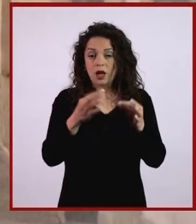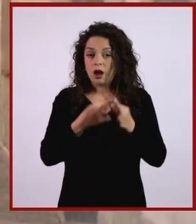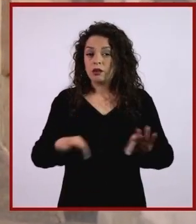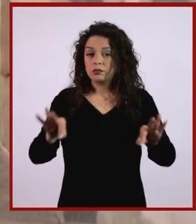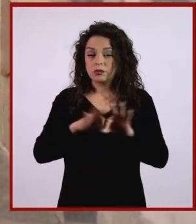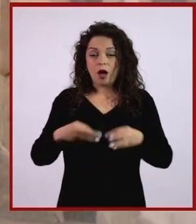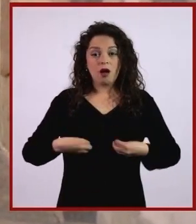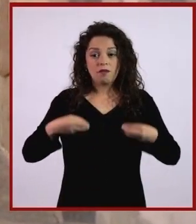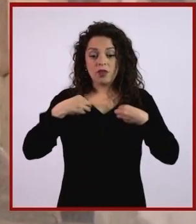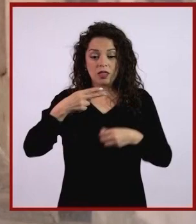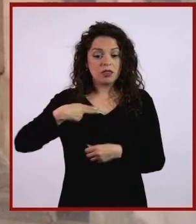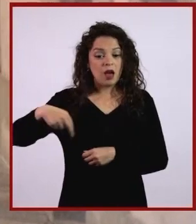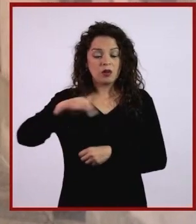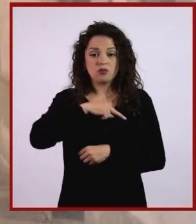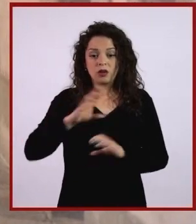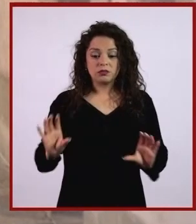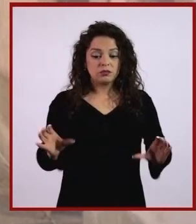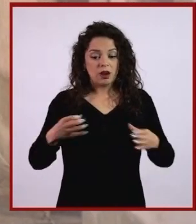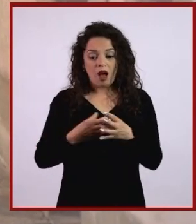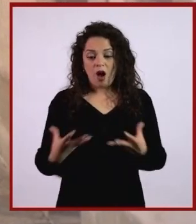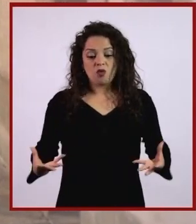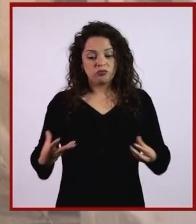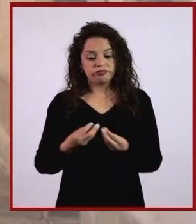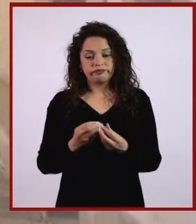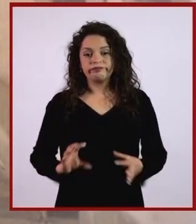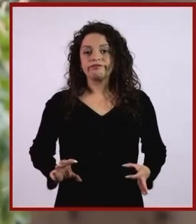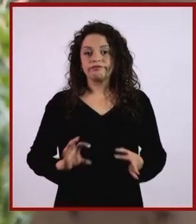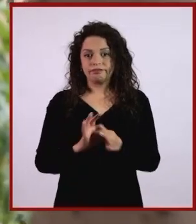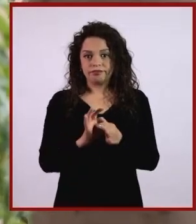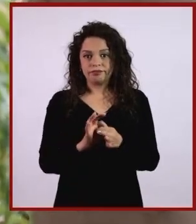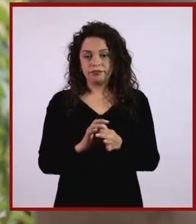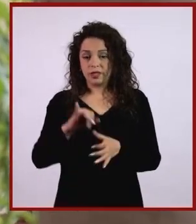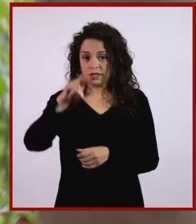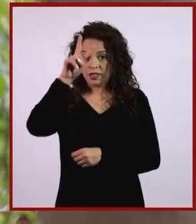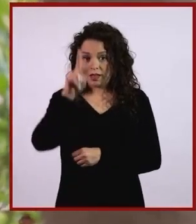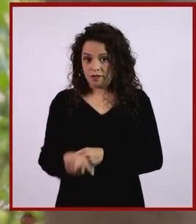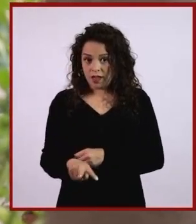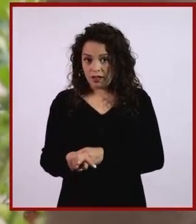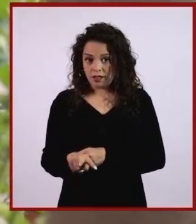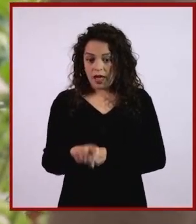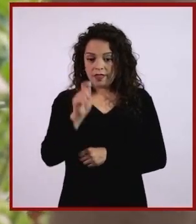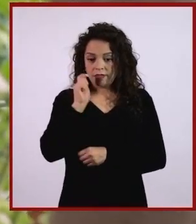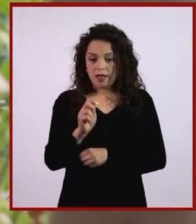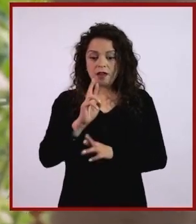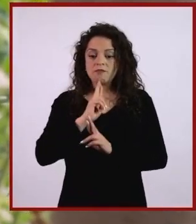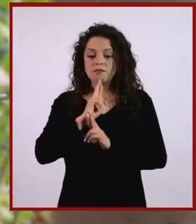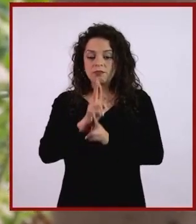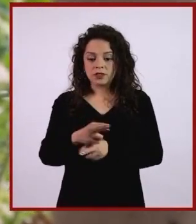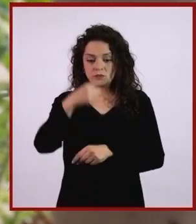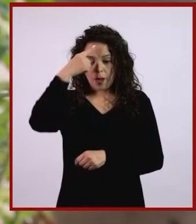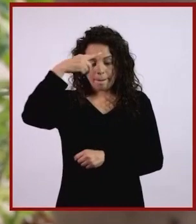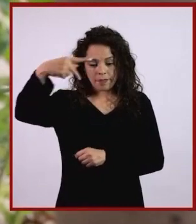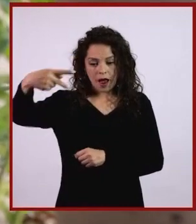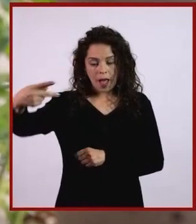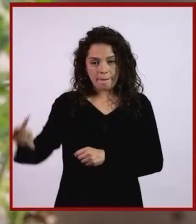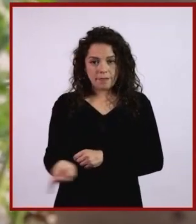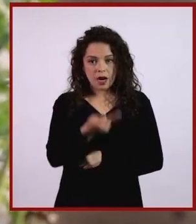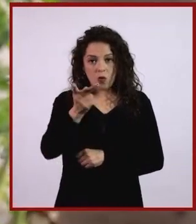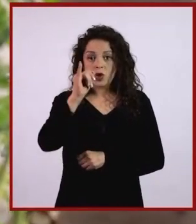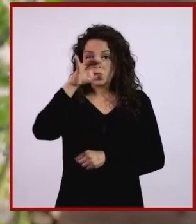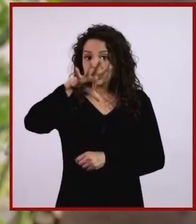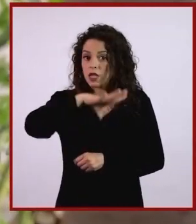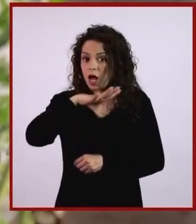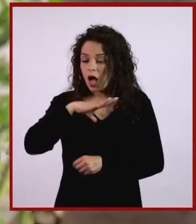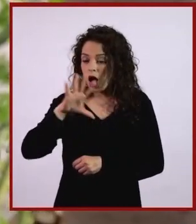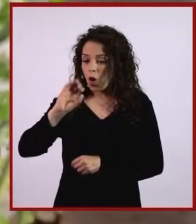toda nuestra vida y actividad con el colectivo del que formamos parte. Sin duda, y para cerrar con la respuesta a nuestra